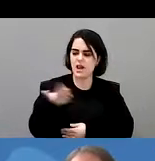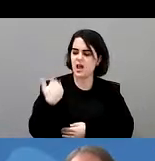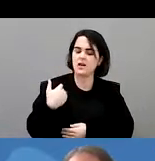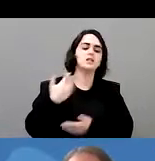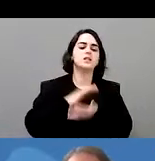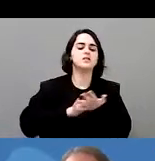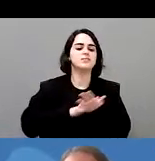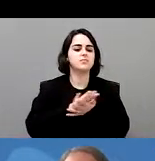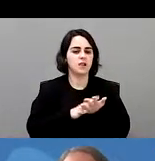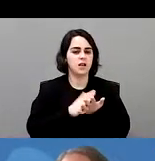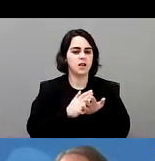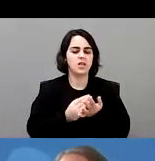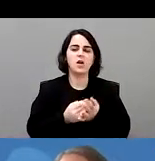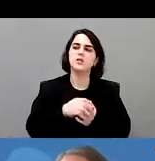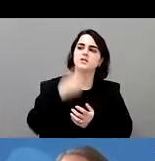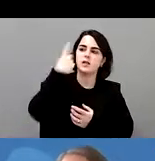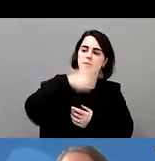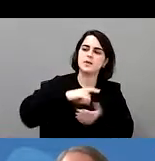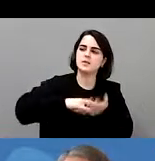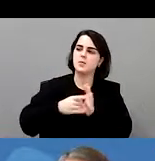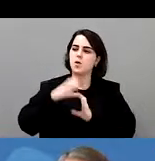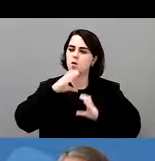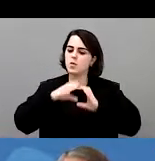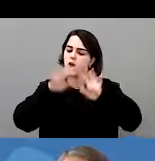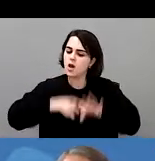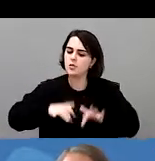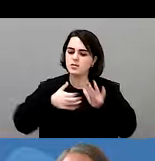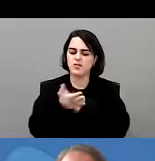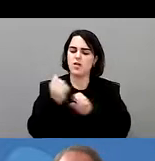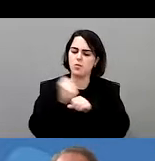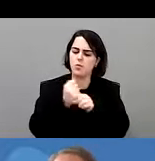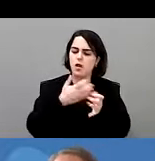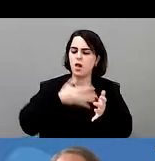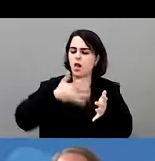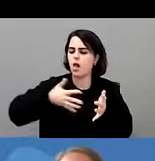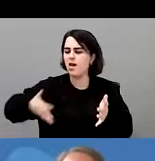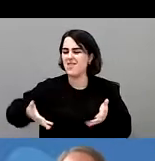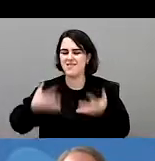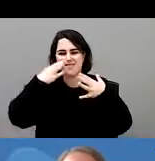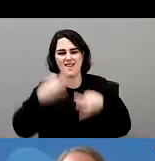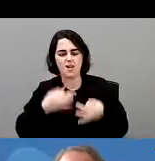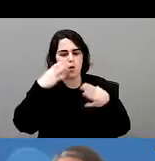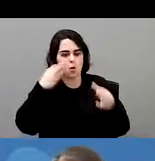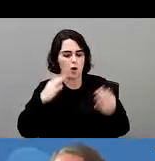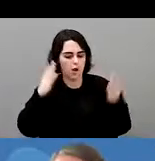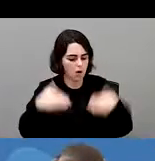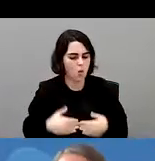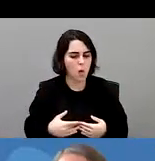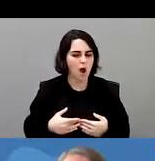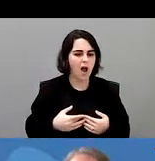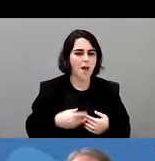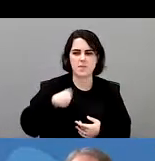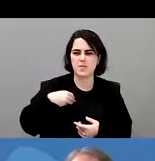el conocer y el aprender un sistema de comunicación es un trabajo largo. Entonces, no tiene mucho sentido que a una persona que ya